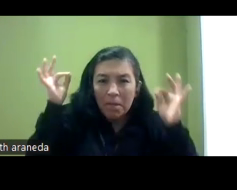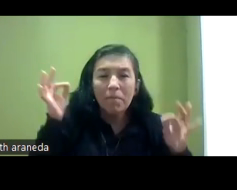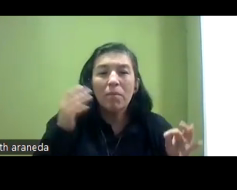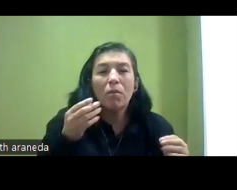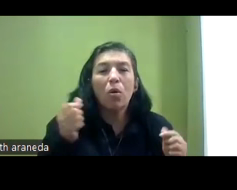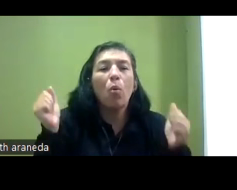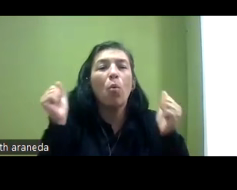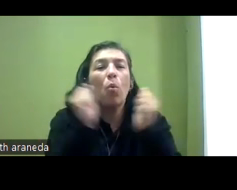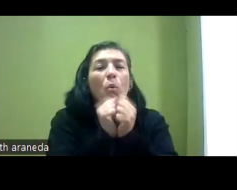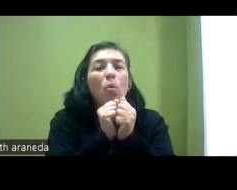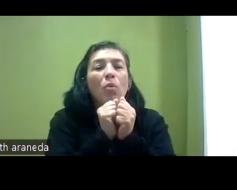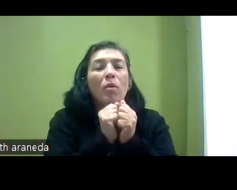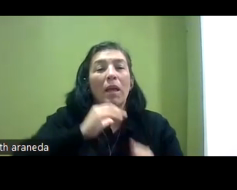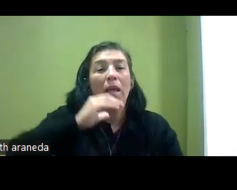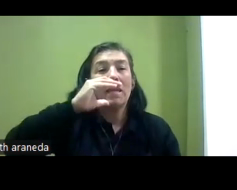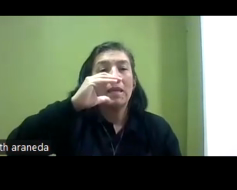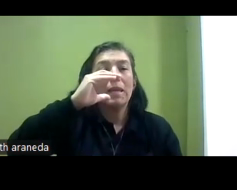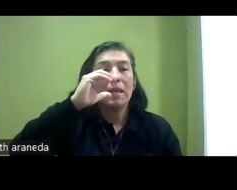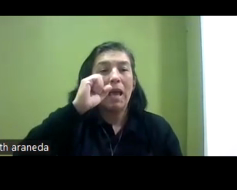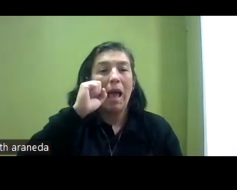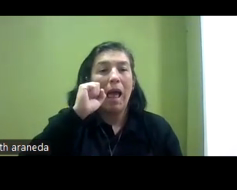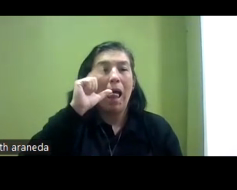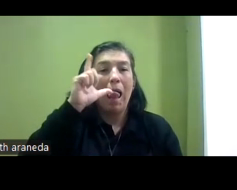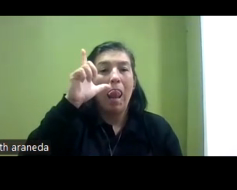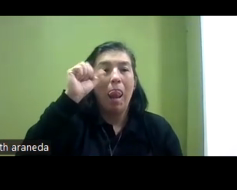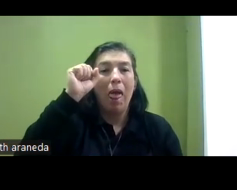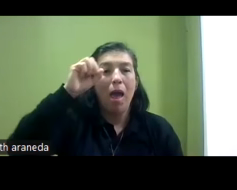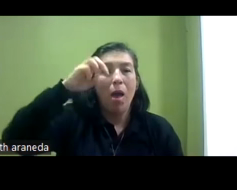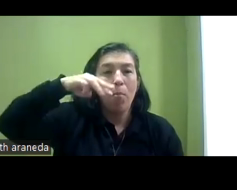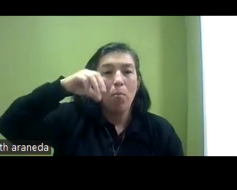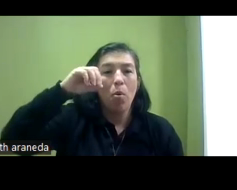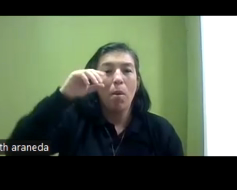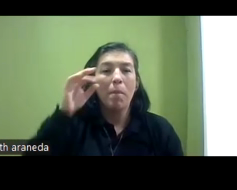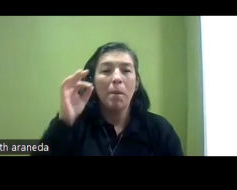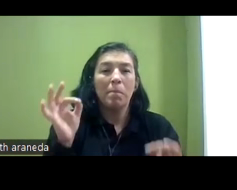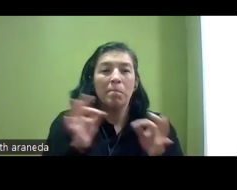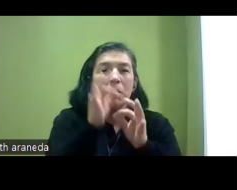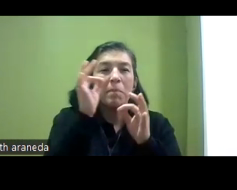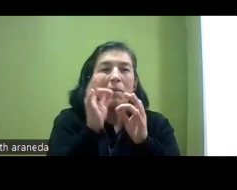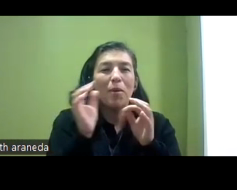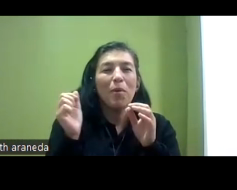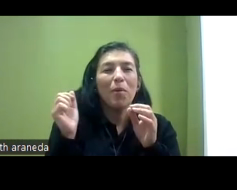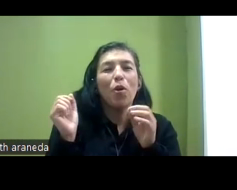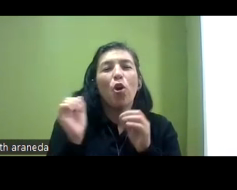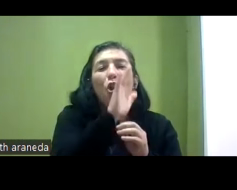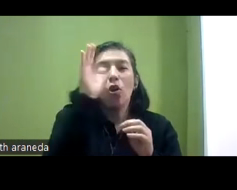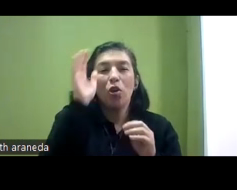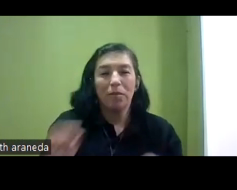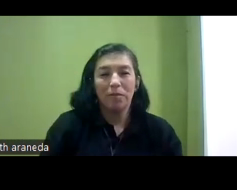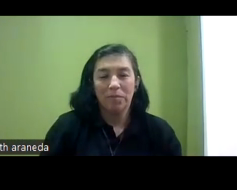cálamos. Estos son cálamos que le dan un toque de color, ¿no?